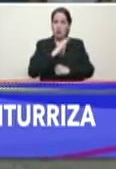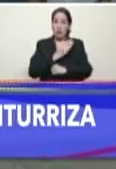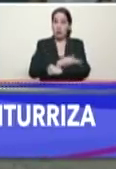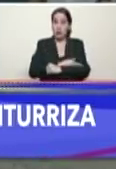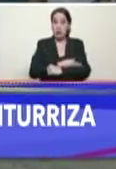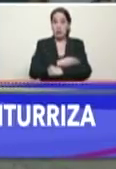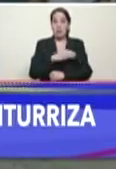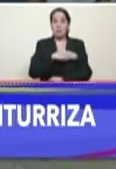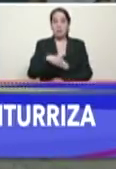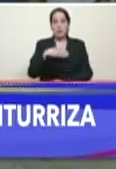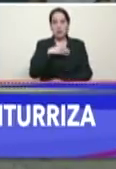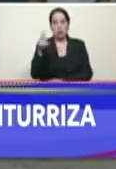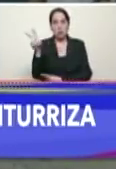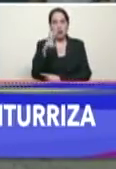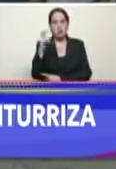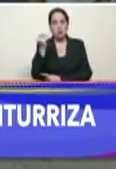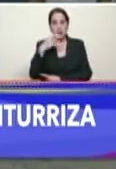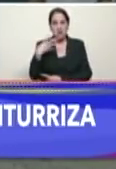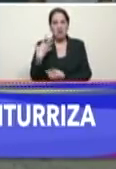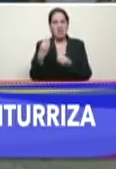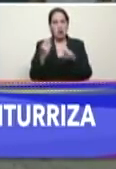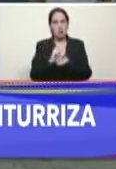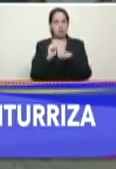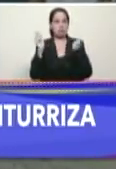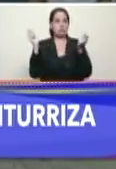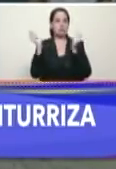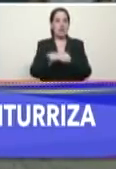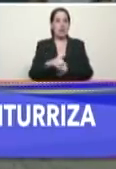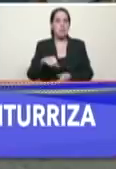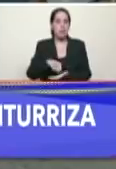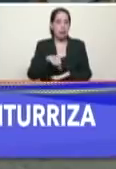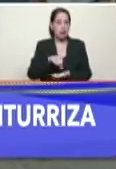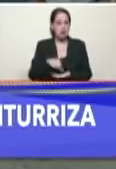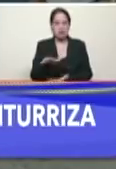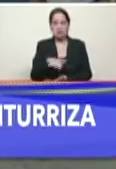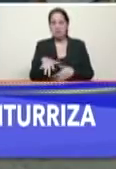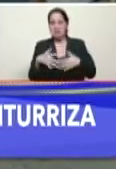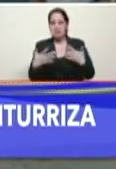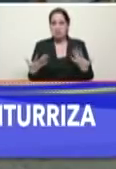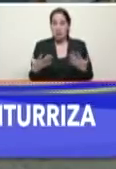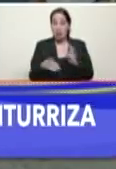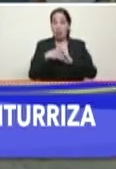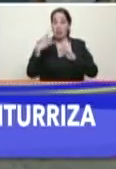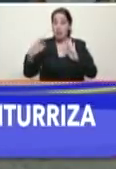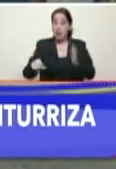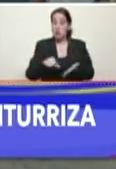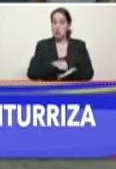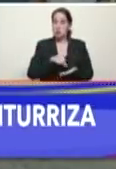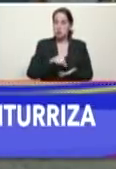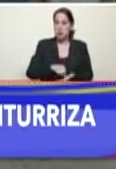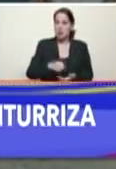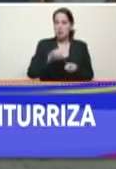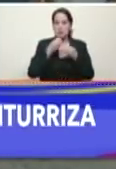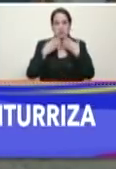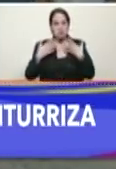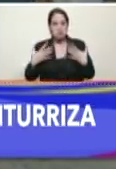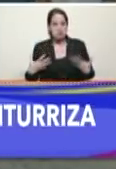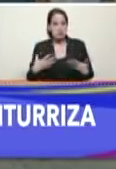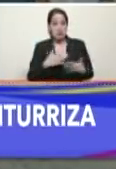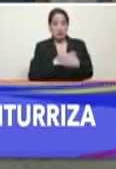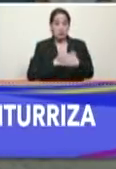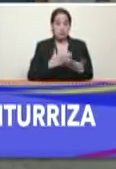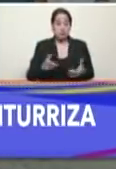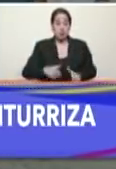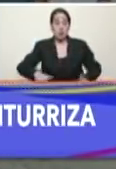Venezuela Bella y de cómo se transforma la ciudad, de cómo garantizamos el derecho a la ciudad, de cómo garantizamos que el